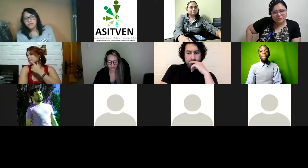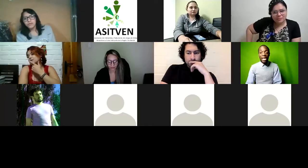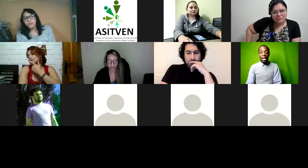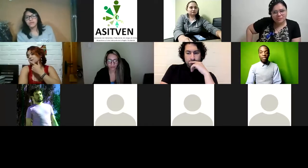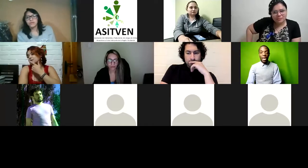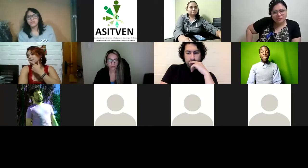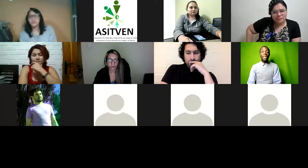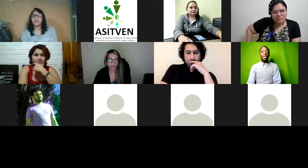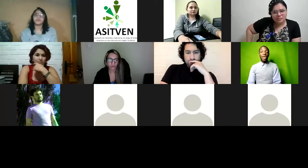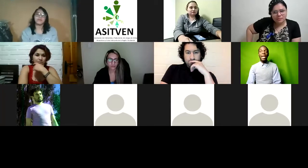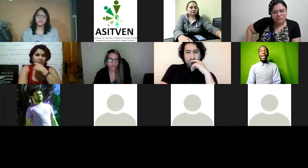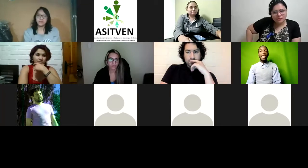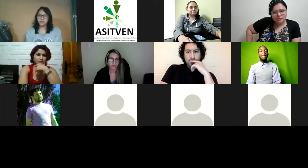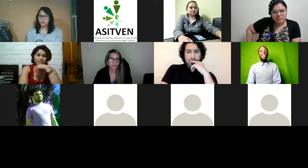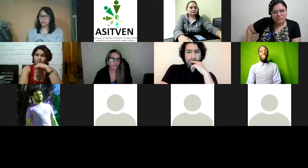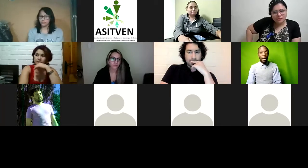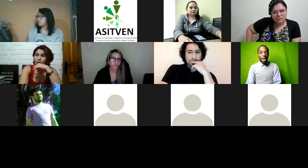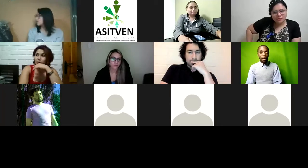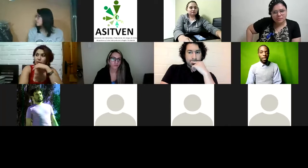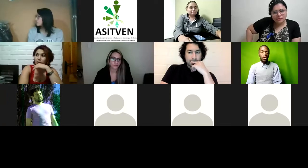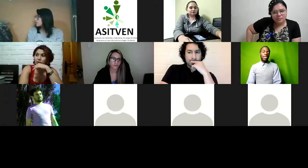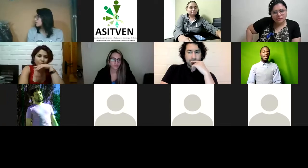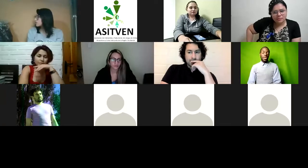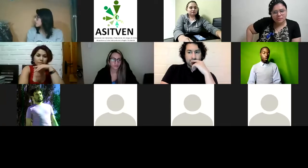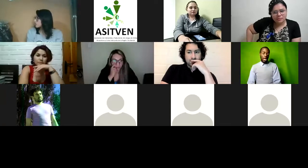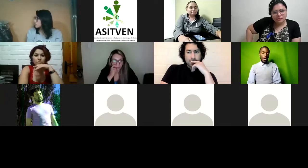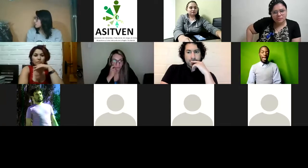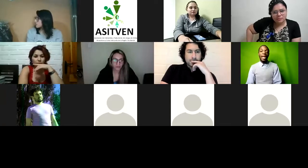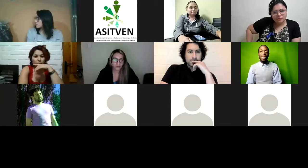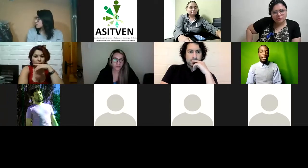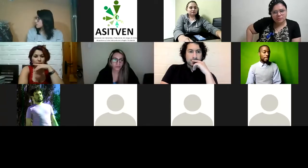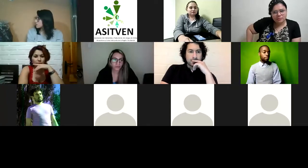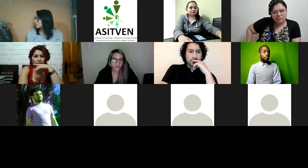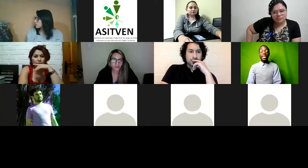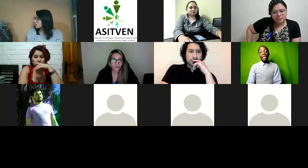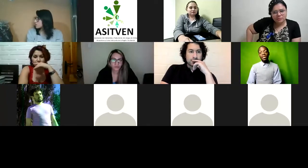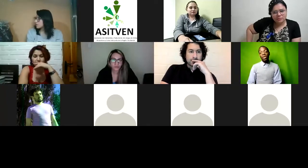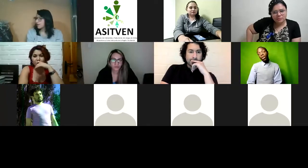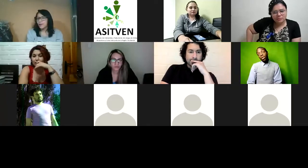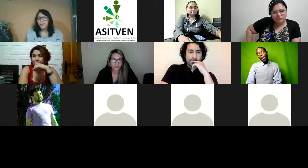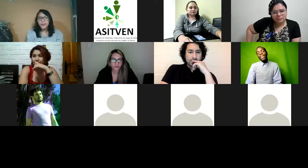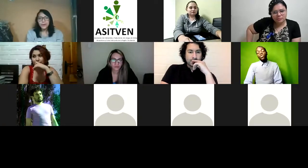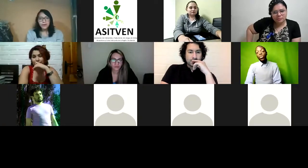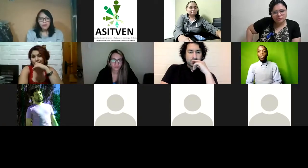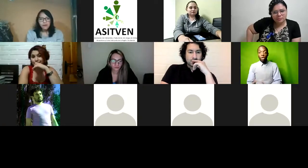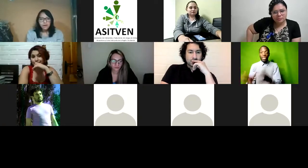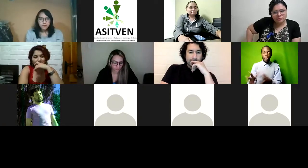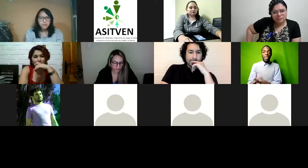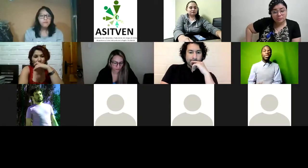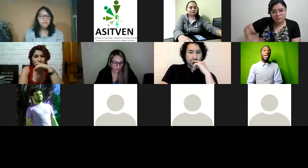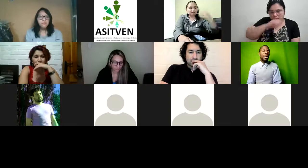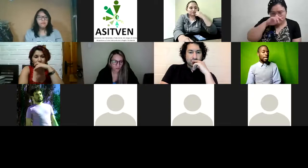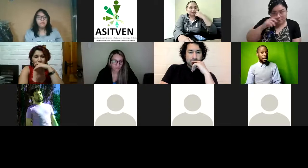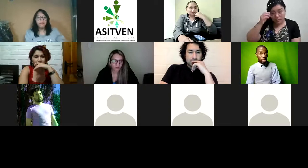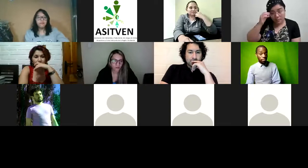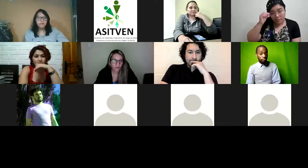España. La lengua de señas española primaba lo que era la lengua de señas internacional, o el gestuno, considerado en